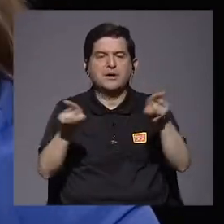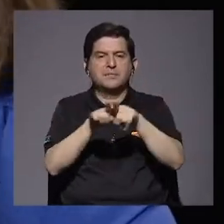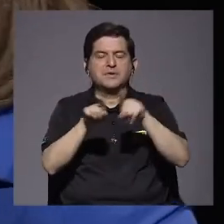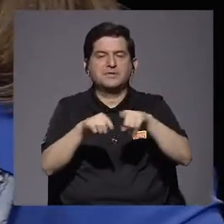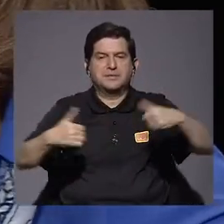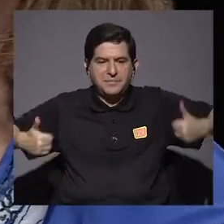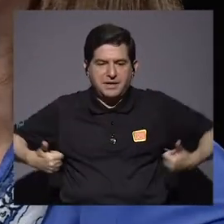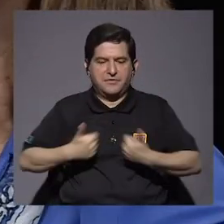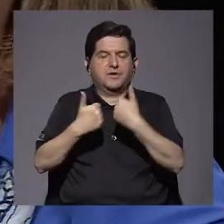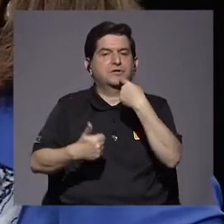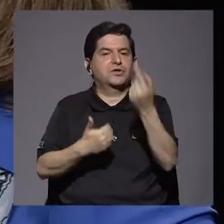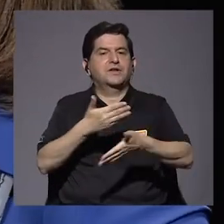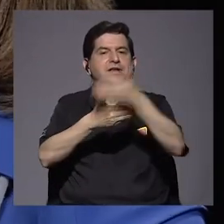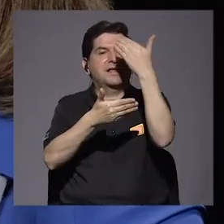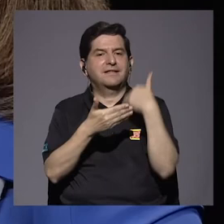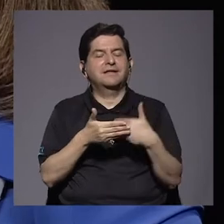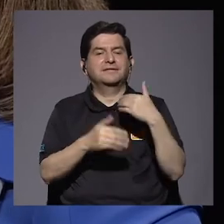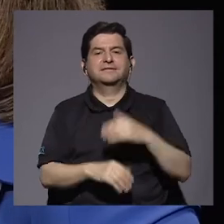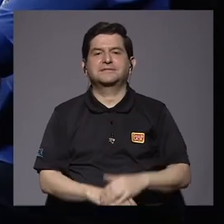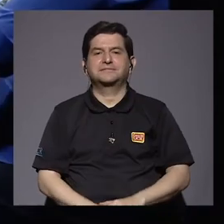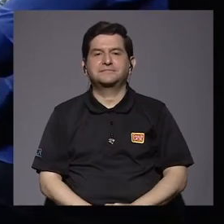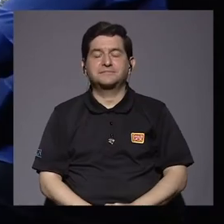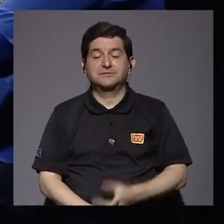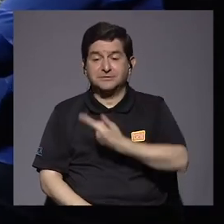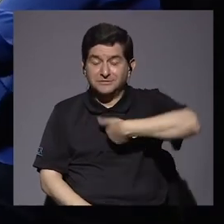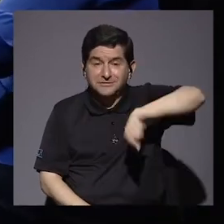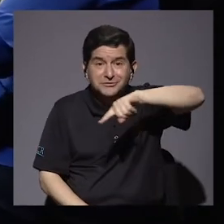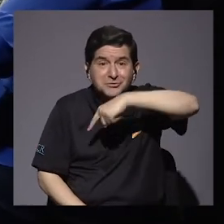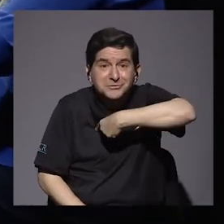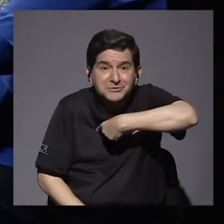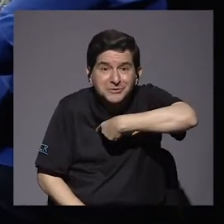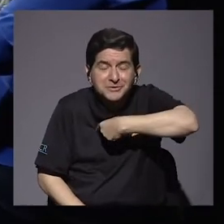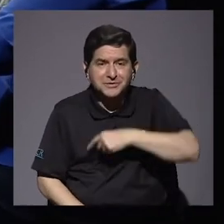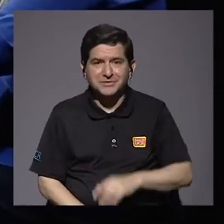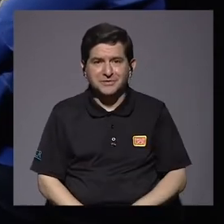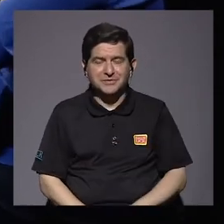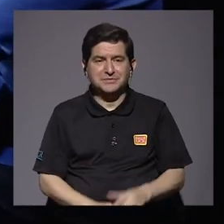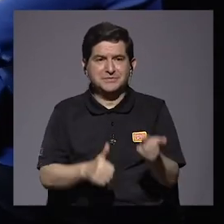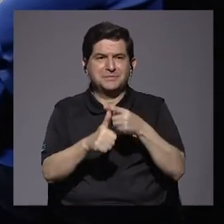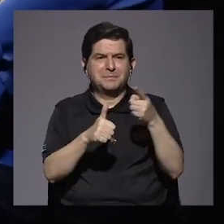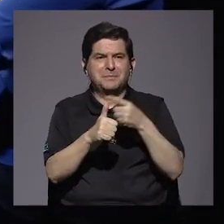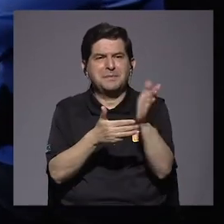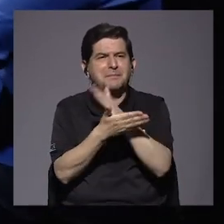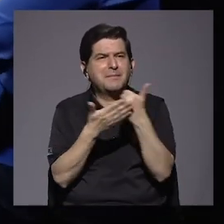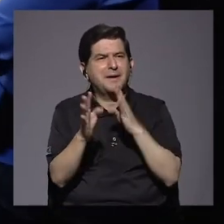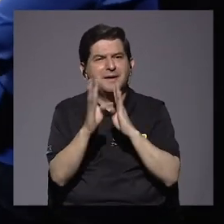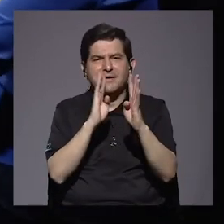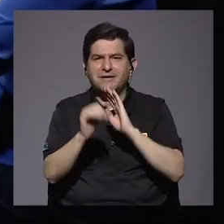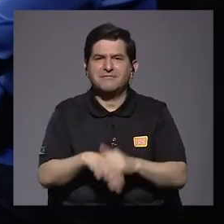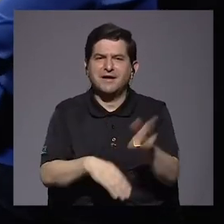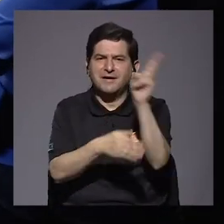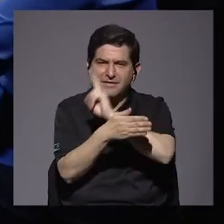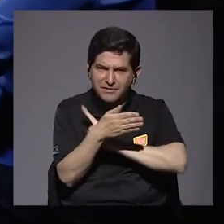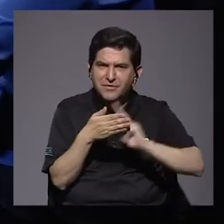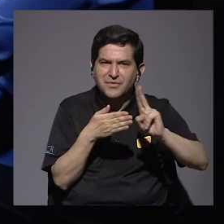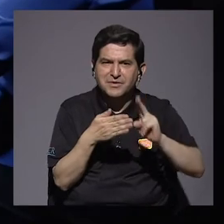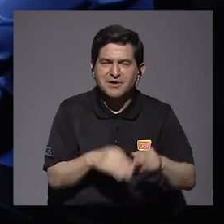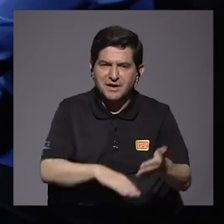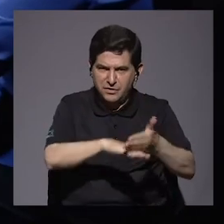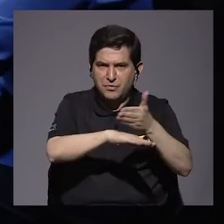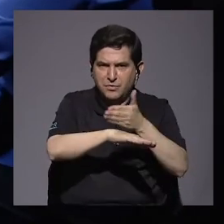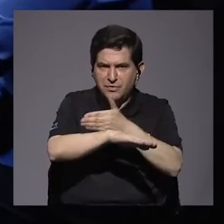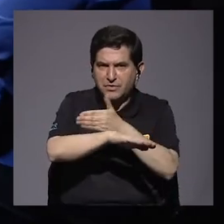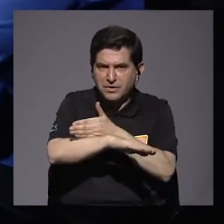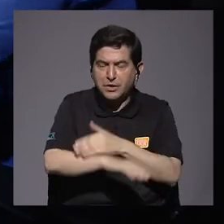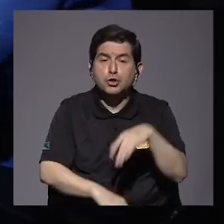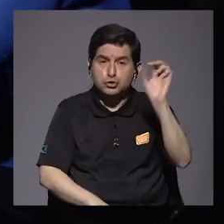el reto pasa por lo que yo le decía a usted anteriormente, de que nosotros en nuestro primer bloque hablamos de cómo la universidad debe crecer.